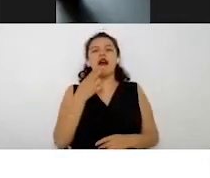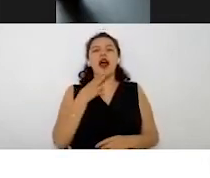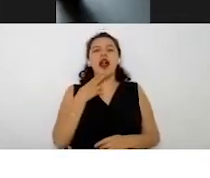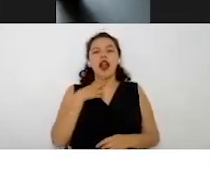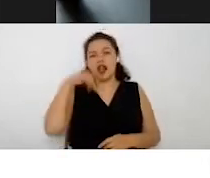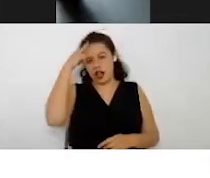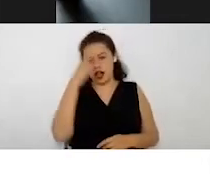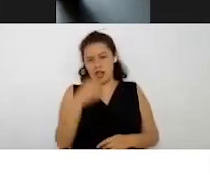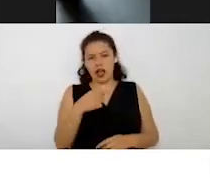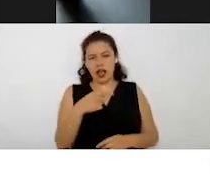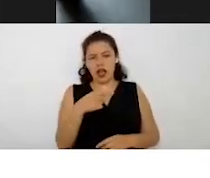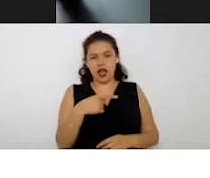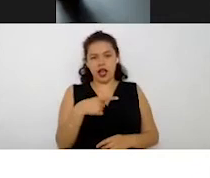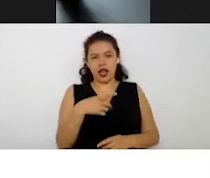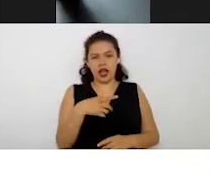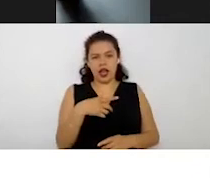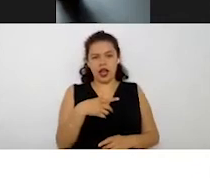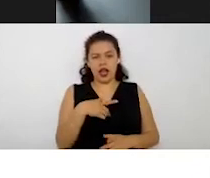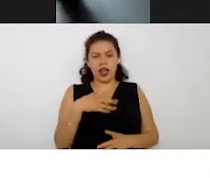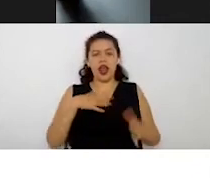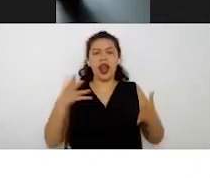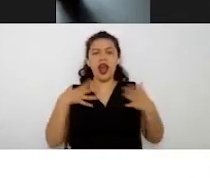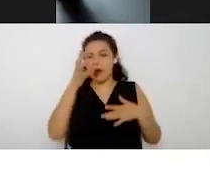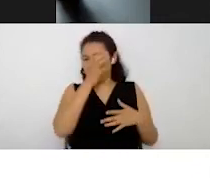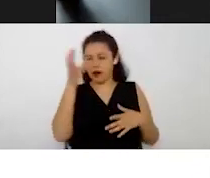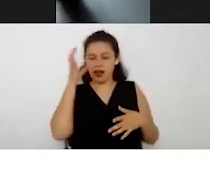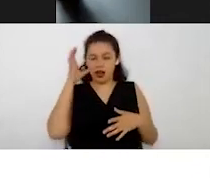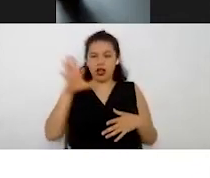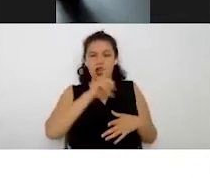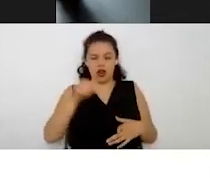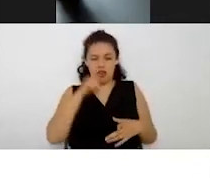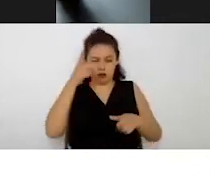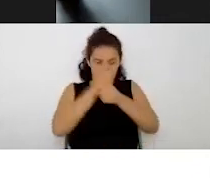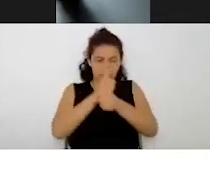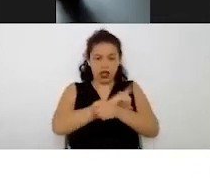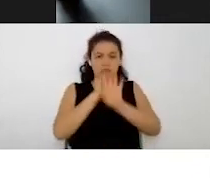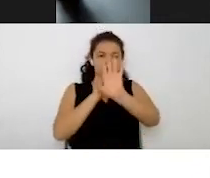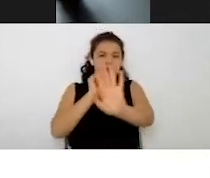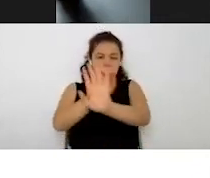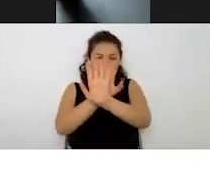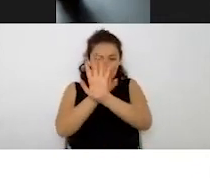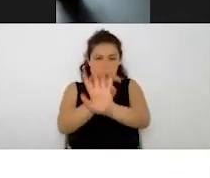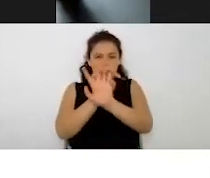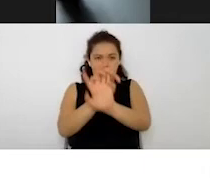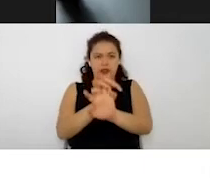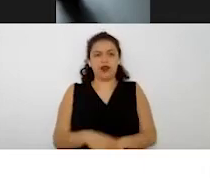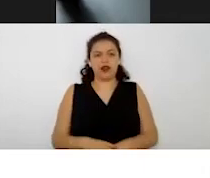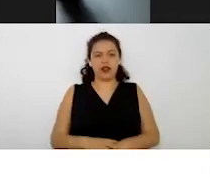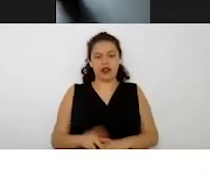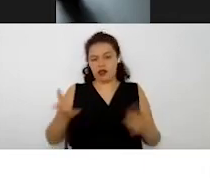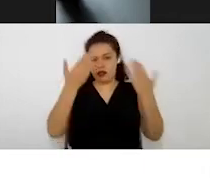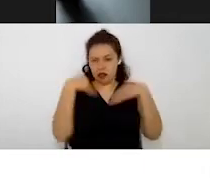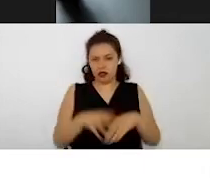senos y justo ahí colocar la mano. ¿Ok? Ese es uno.